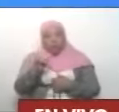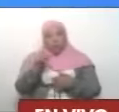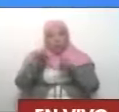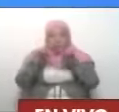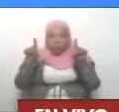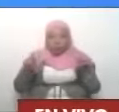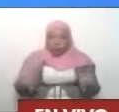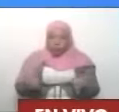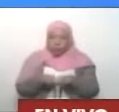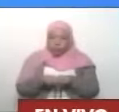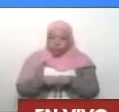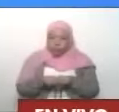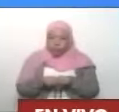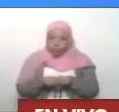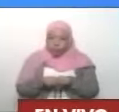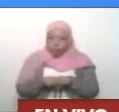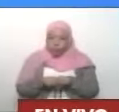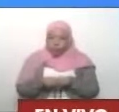cuadro.